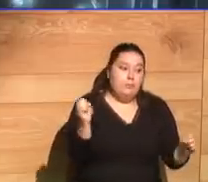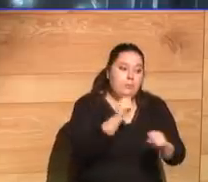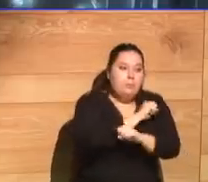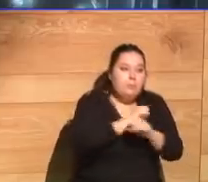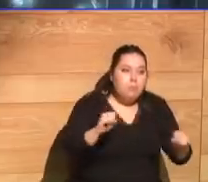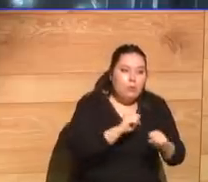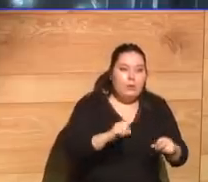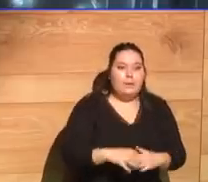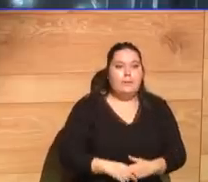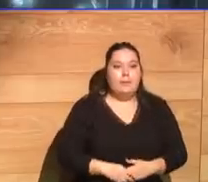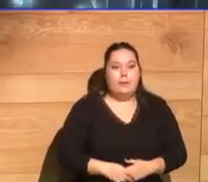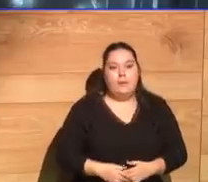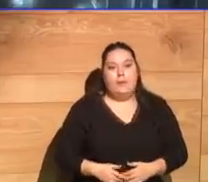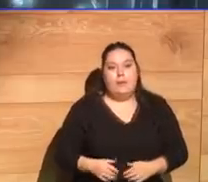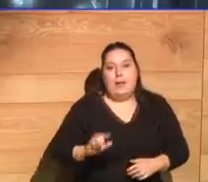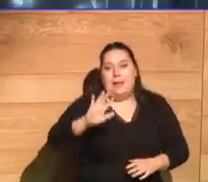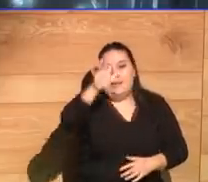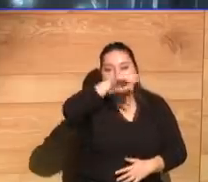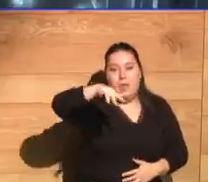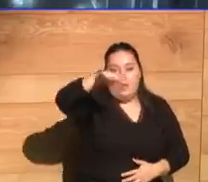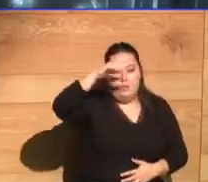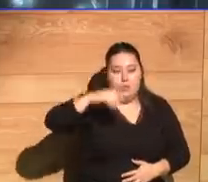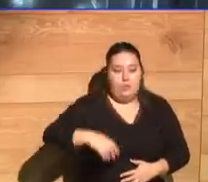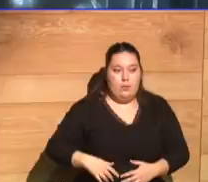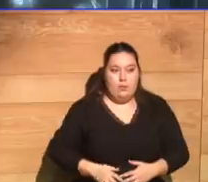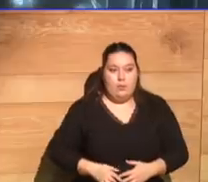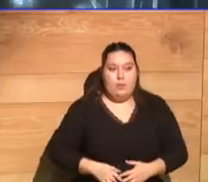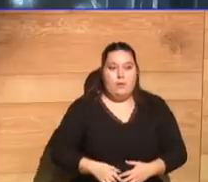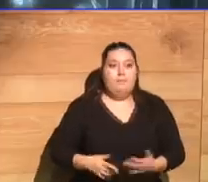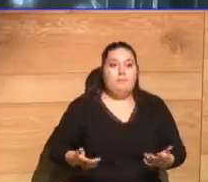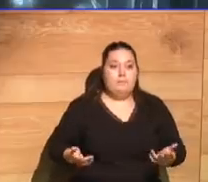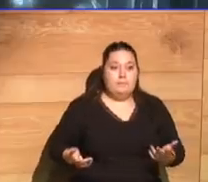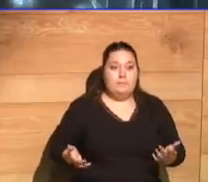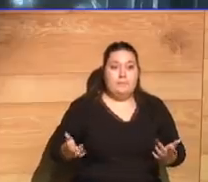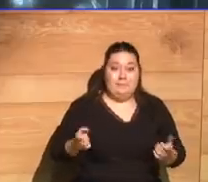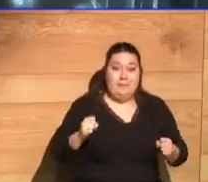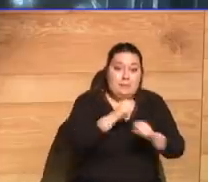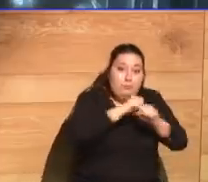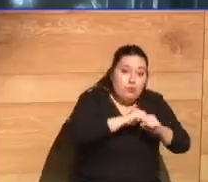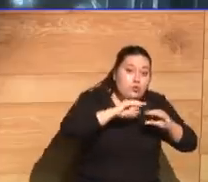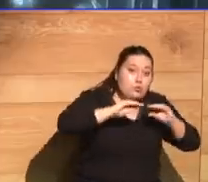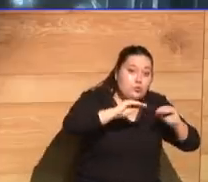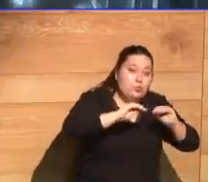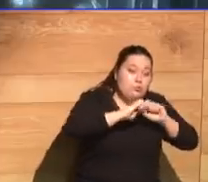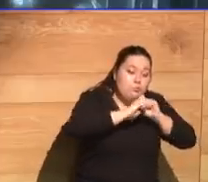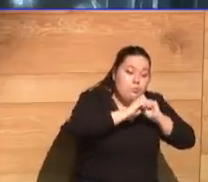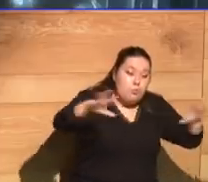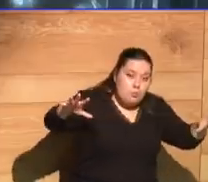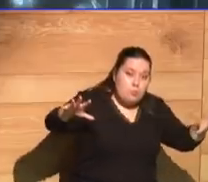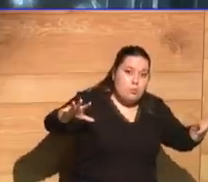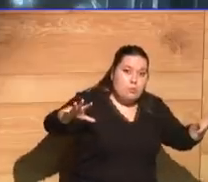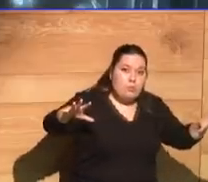quiere robar. La mandaba al espacio. Y tirar contra la falla de San Andrés. Eso es. Y esa explosión, lo que hacía esa bomba